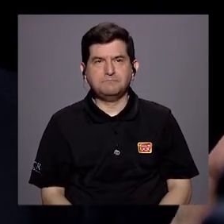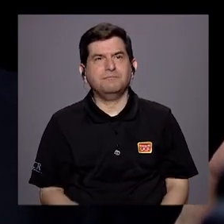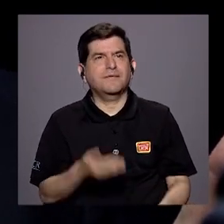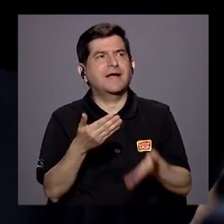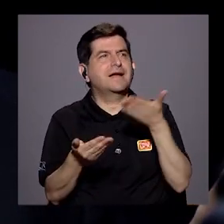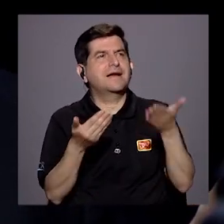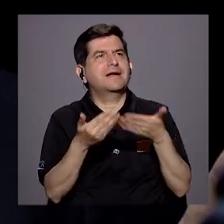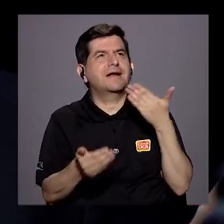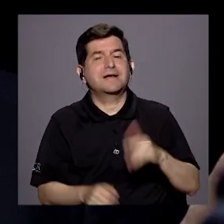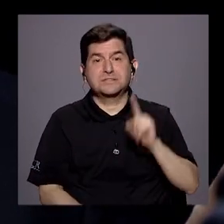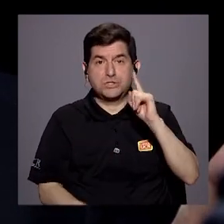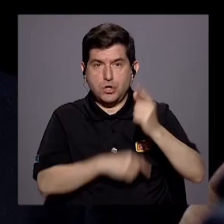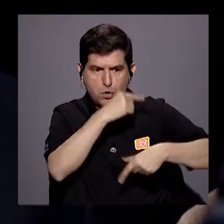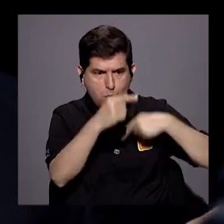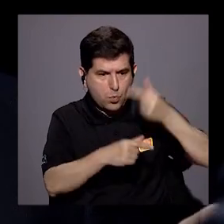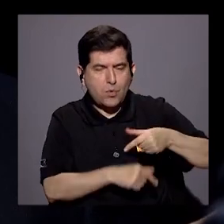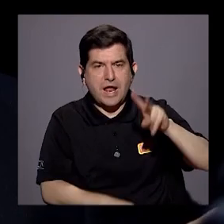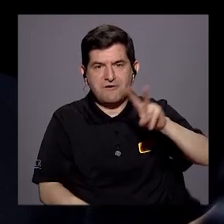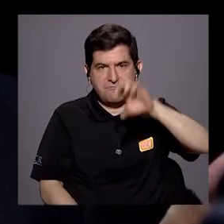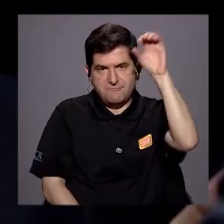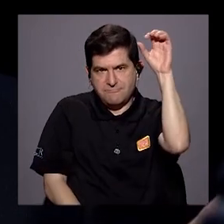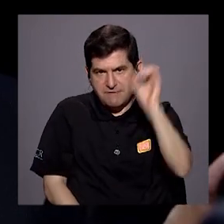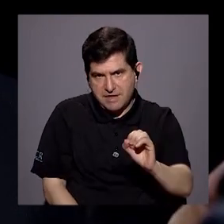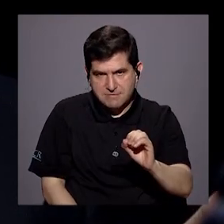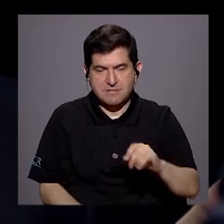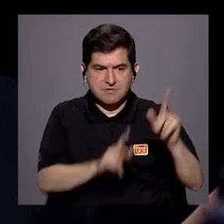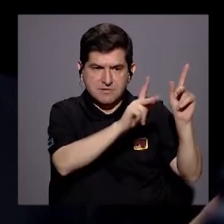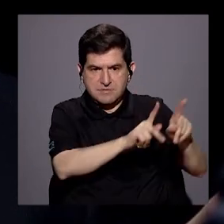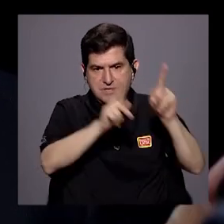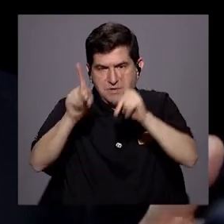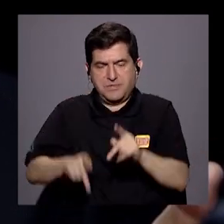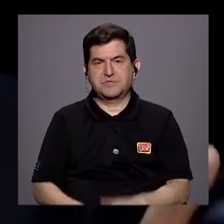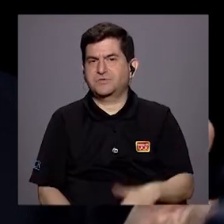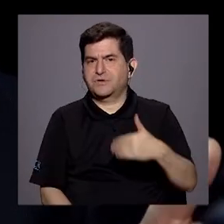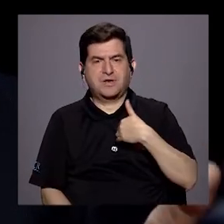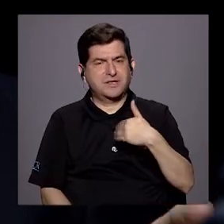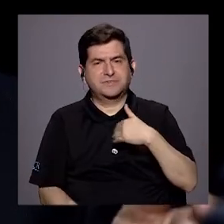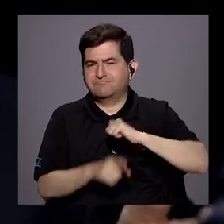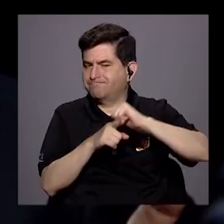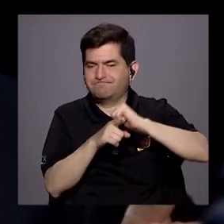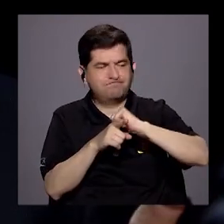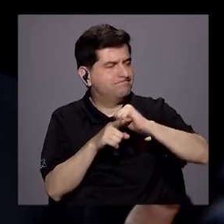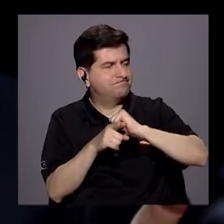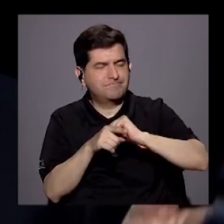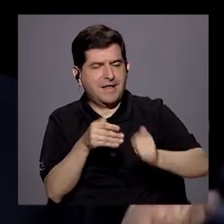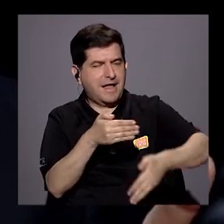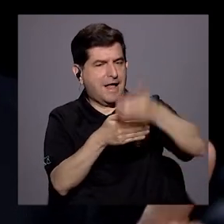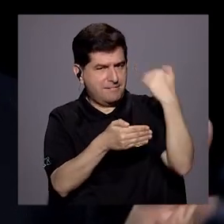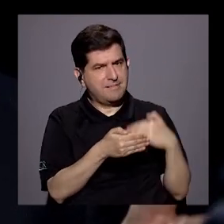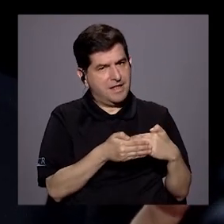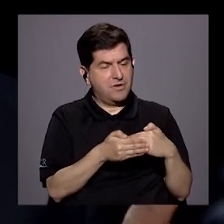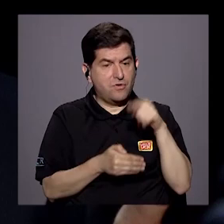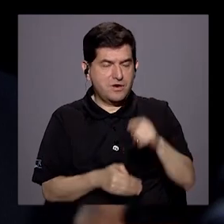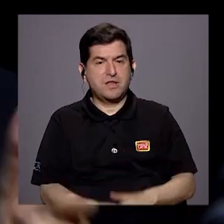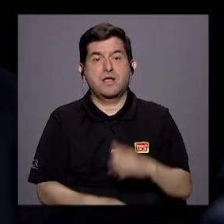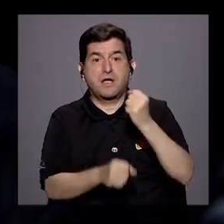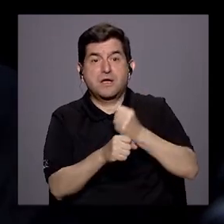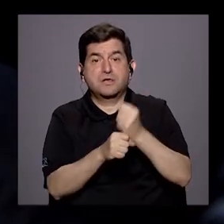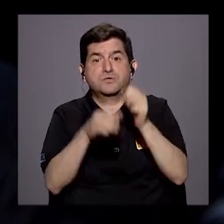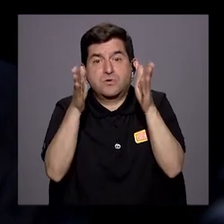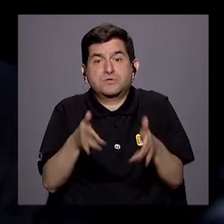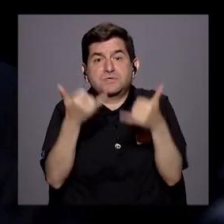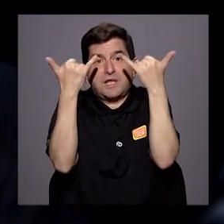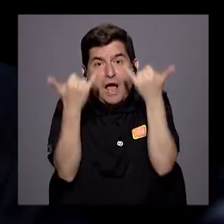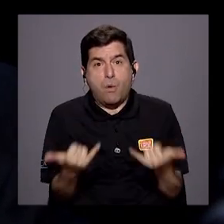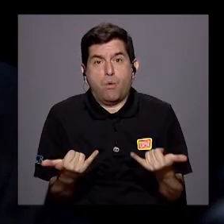durante prácticamente una generación un 20% de la gente dejó de tener la capacitación que venía teniendo y